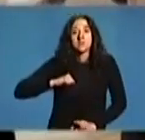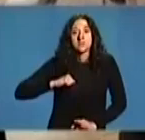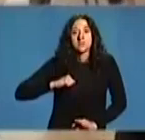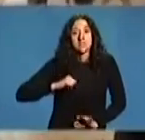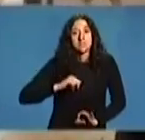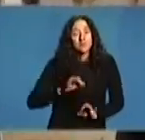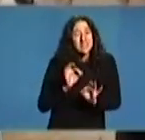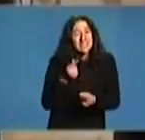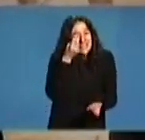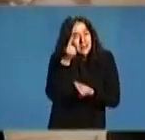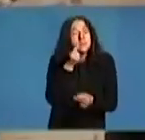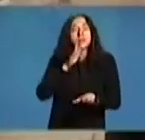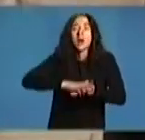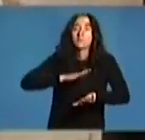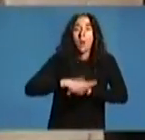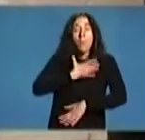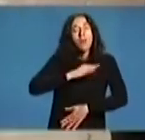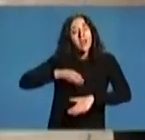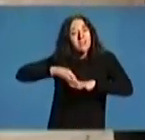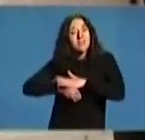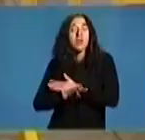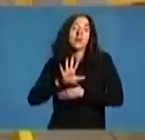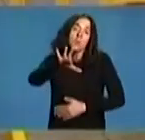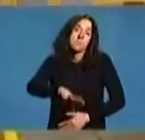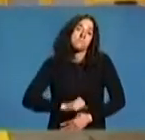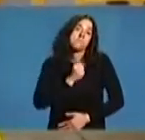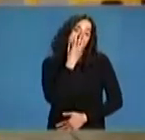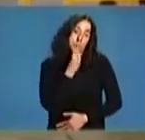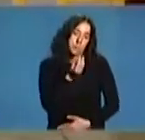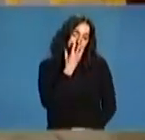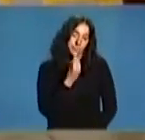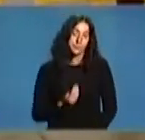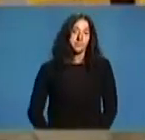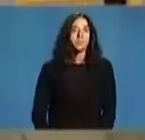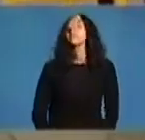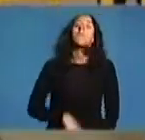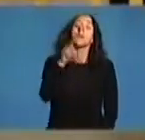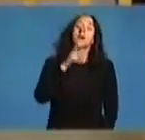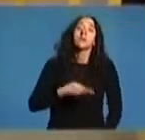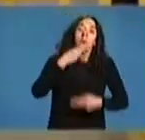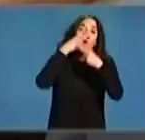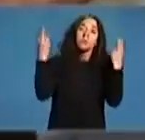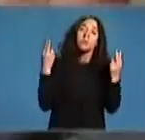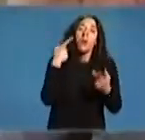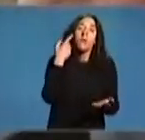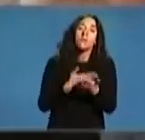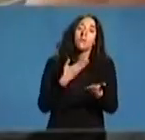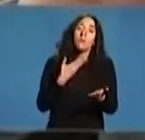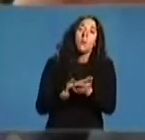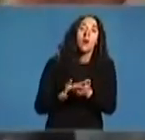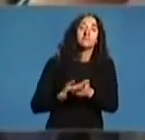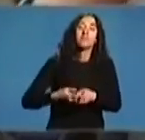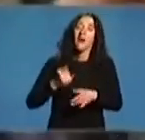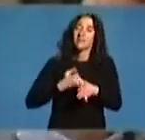moi marcado para poder acceder a un perro guía. Varias persoas do público comprobaron a destreza destes animais, entre eles o